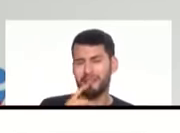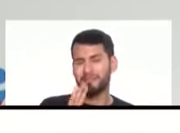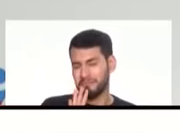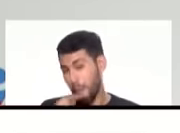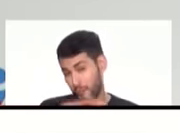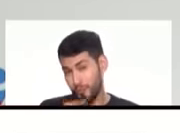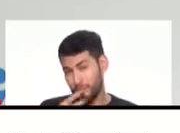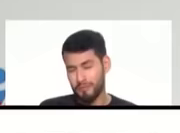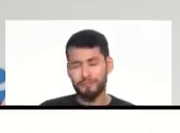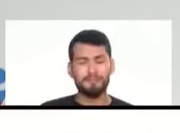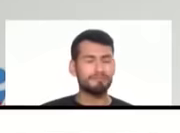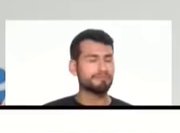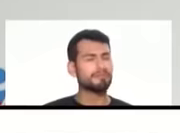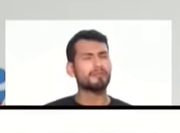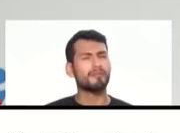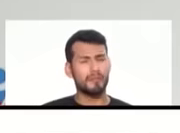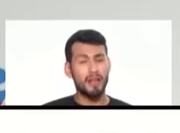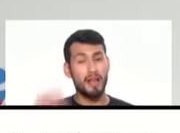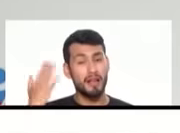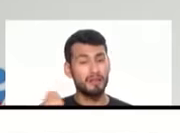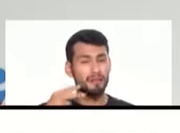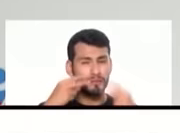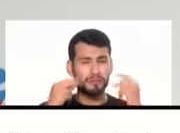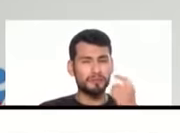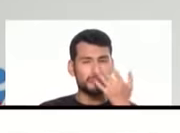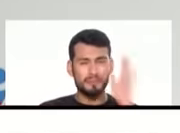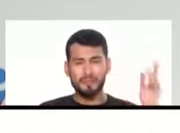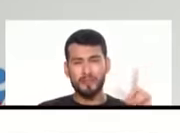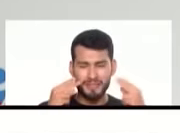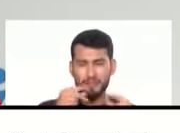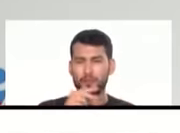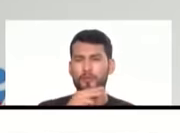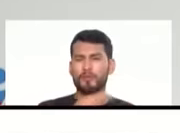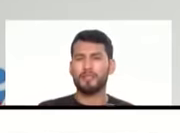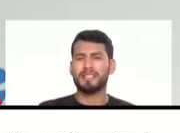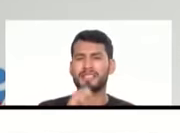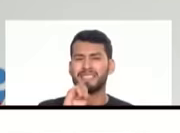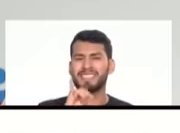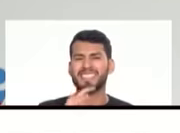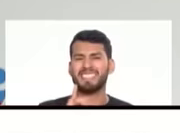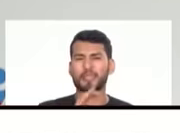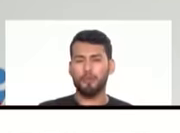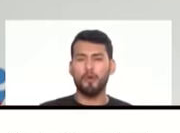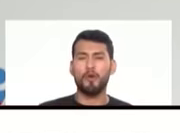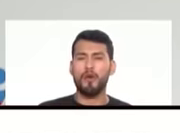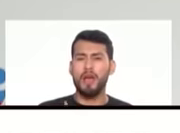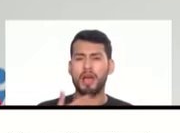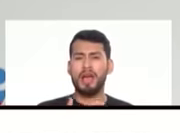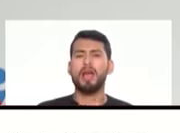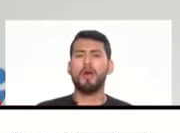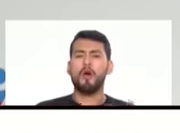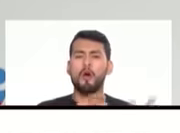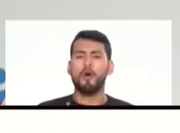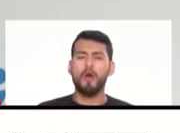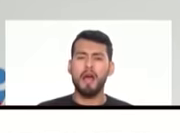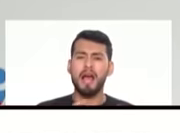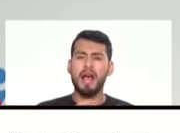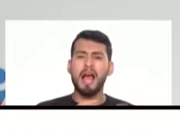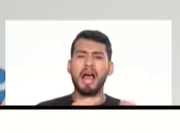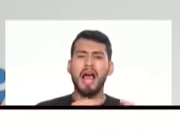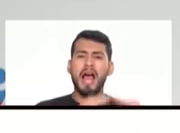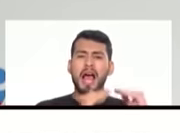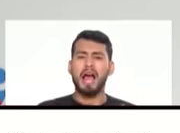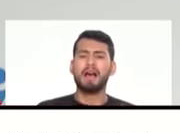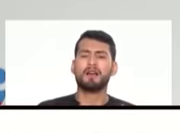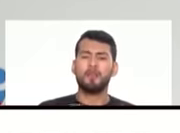quiero contarles. Estaba en la selva, allá por Iquitos, en Sintico, entregando un tambo para 1.400 hermanos